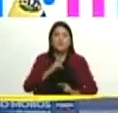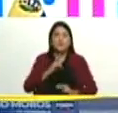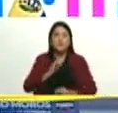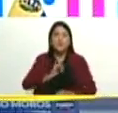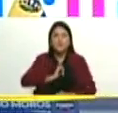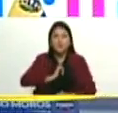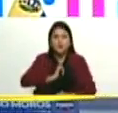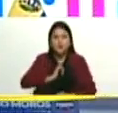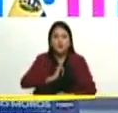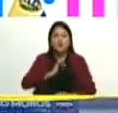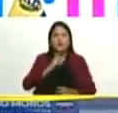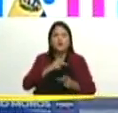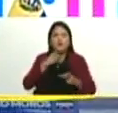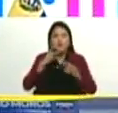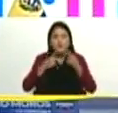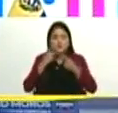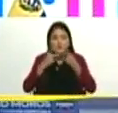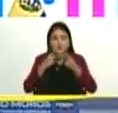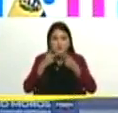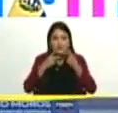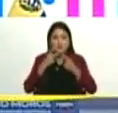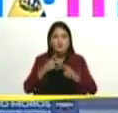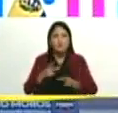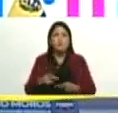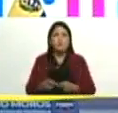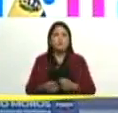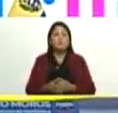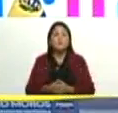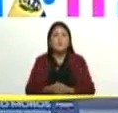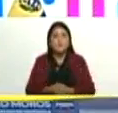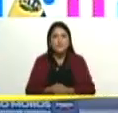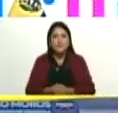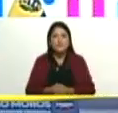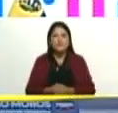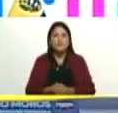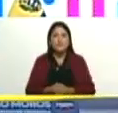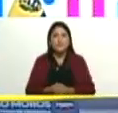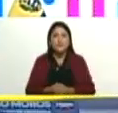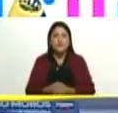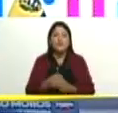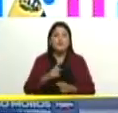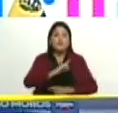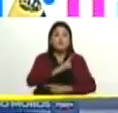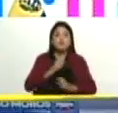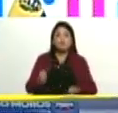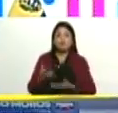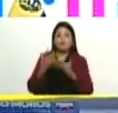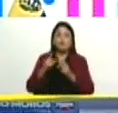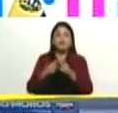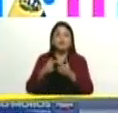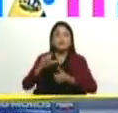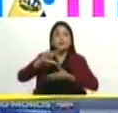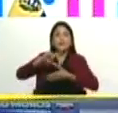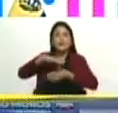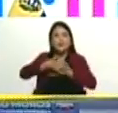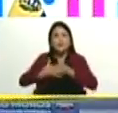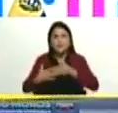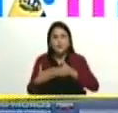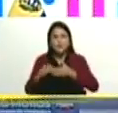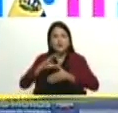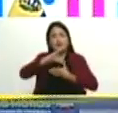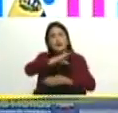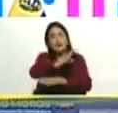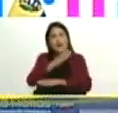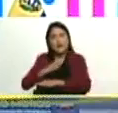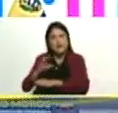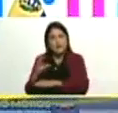Un nuevo mundo está por construir, pero ese nuevo mundo ya está naciendo con mucha fuerza. Y América Latina y el Caribe debe estar a la